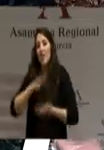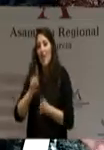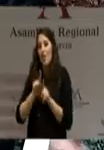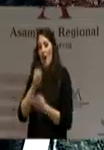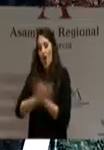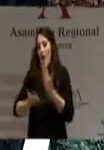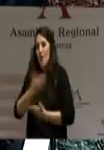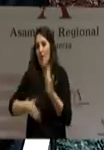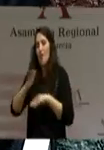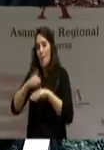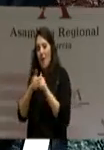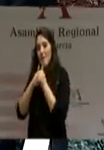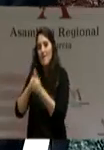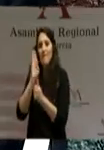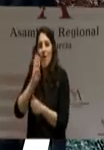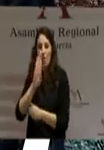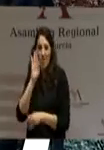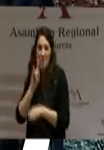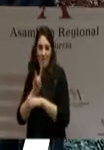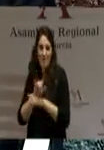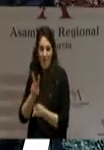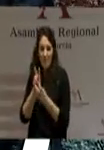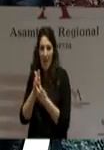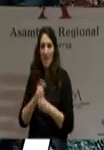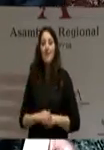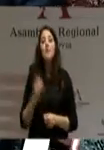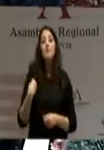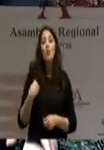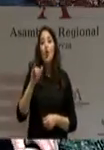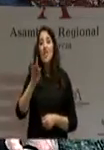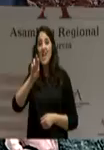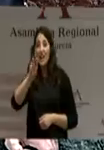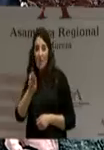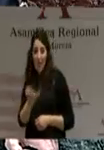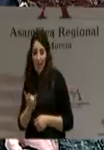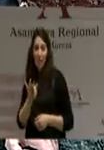para la persecución del fraude fiscal. Incremento del tramo autonómico del IRPF.